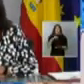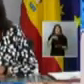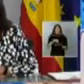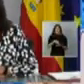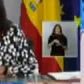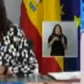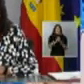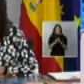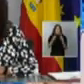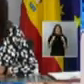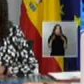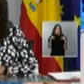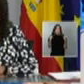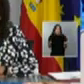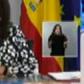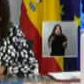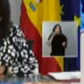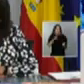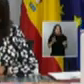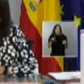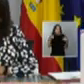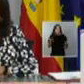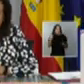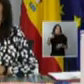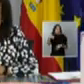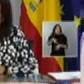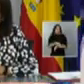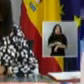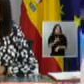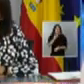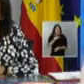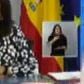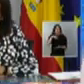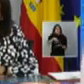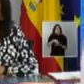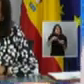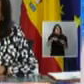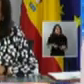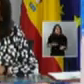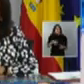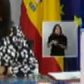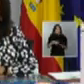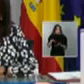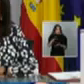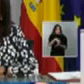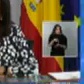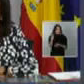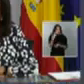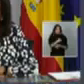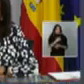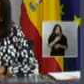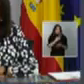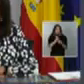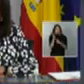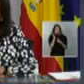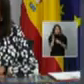Porque ahorramos dinero. Es tan sencillo y ahorramos ahora más dinero que evidentemente hay carestía en cuanto a los carburantes y la energía. Y ahora